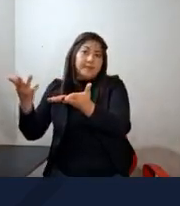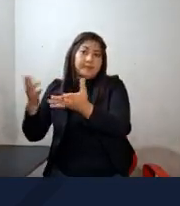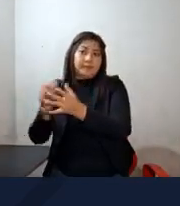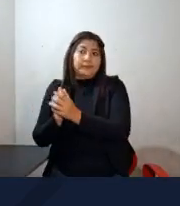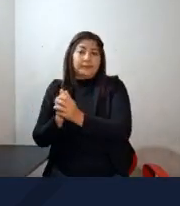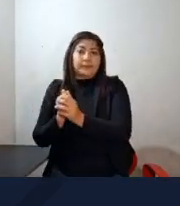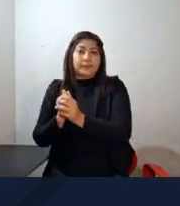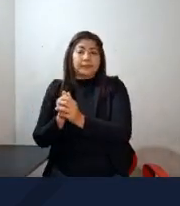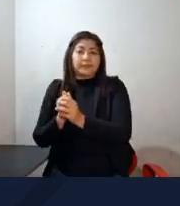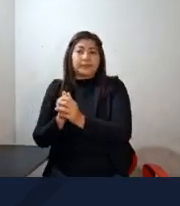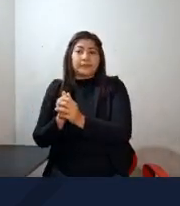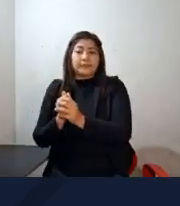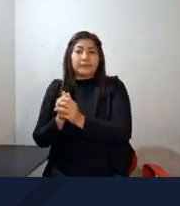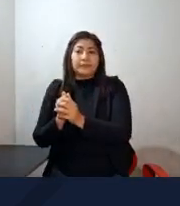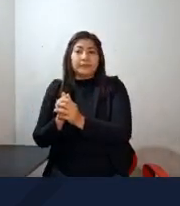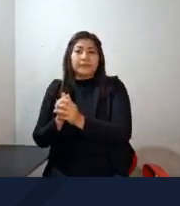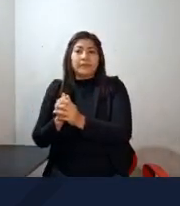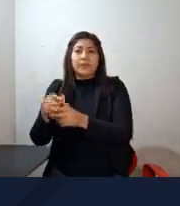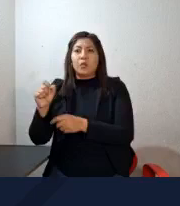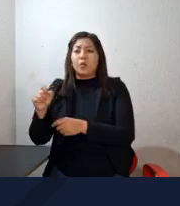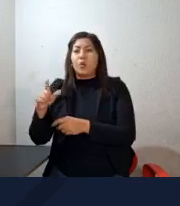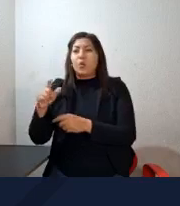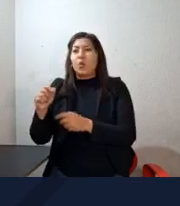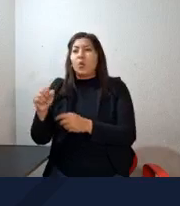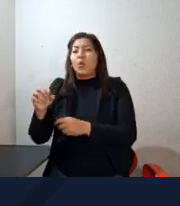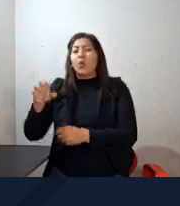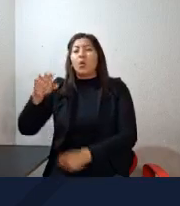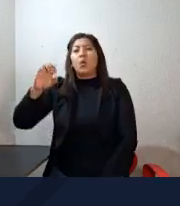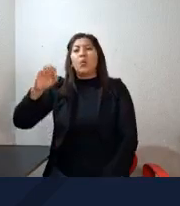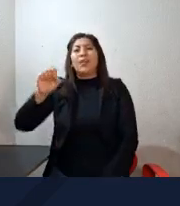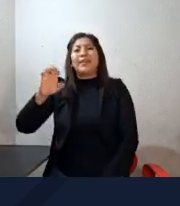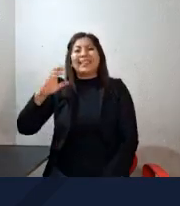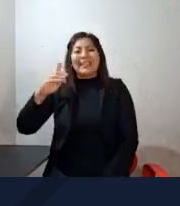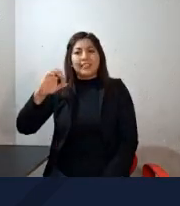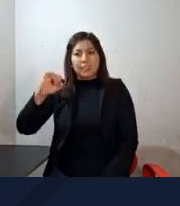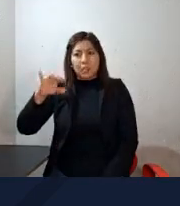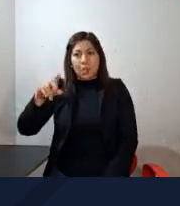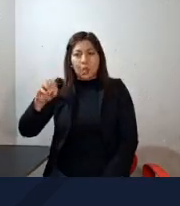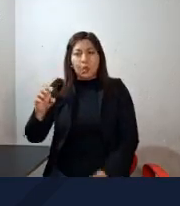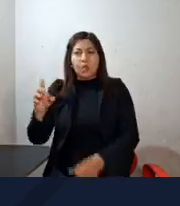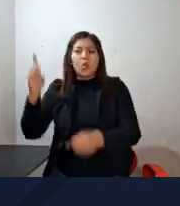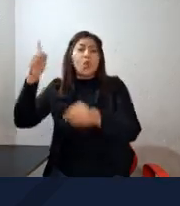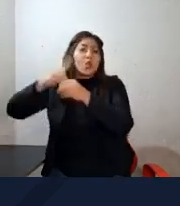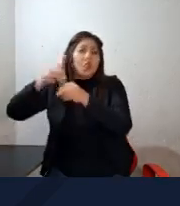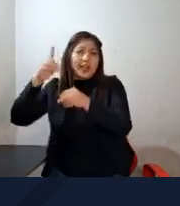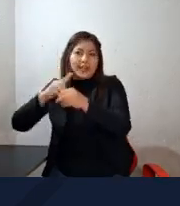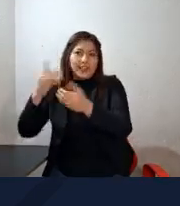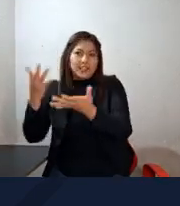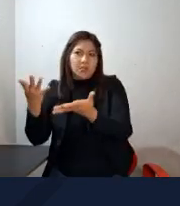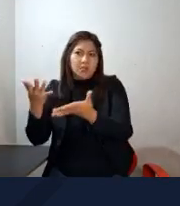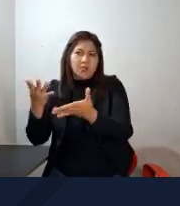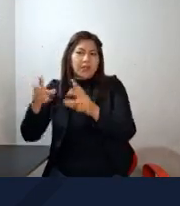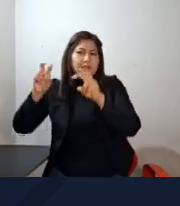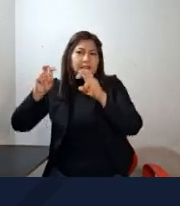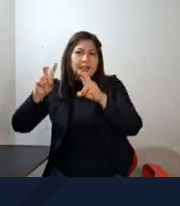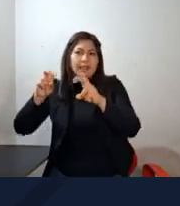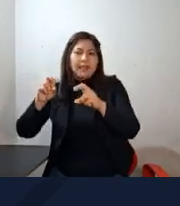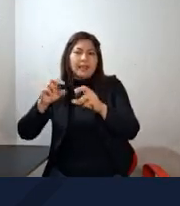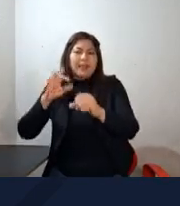una cesión, una donación. Aquí sí ya es entrar un poquito más en un caso concreto.